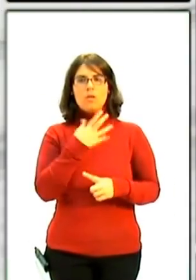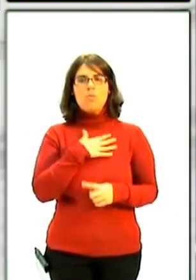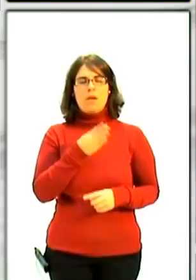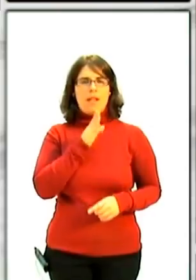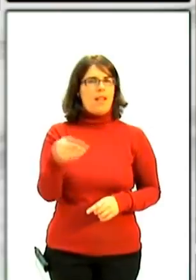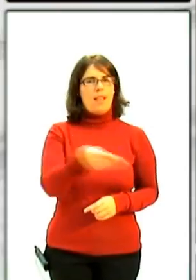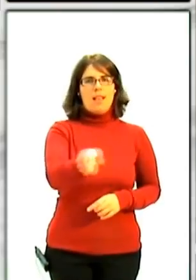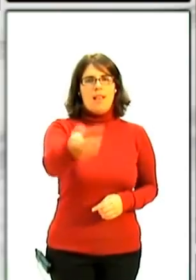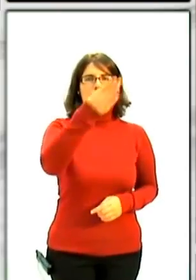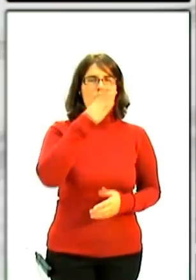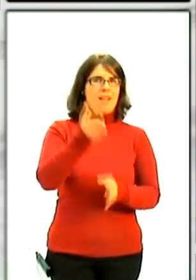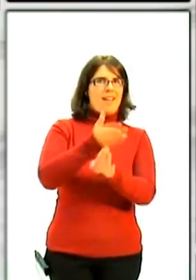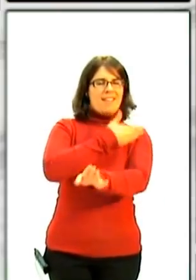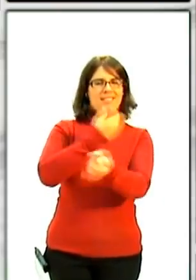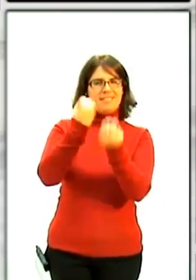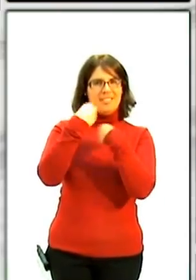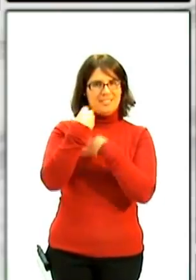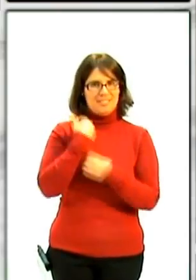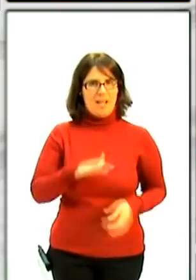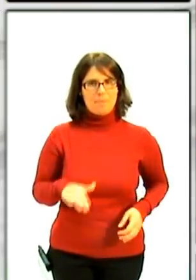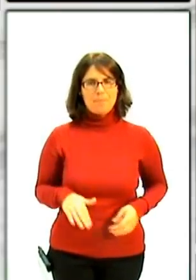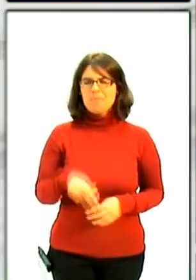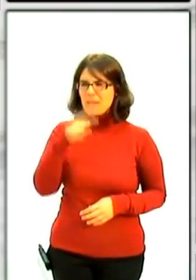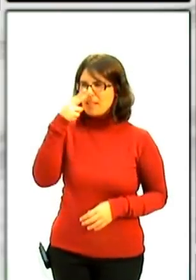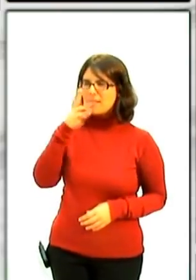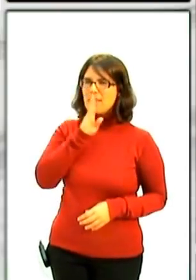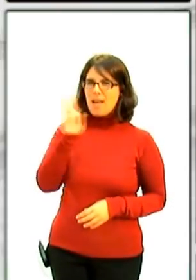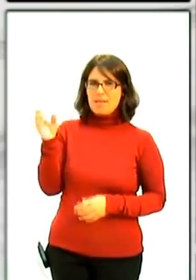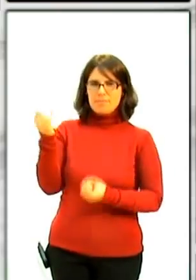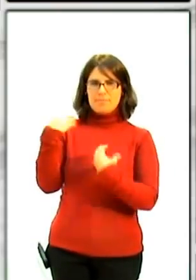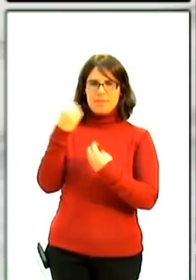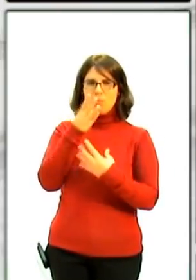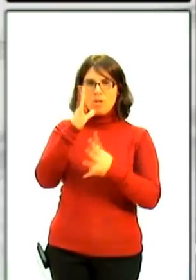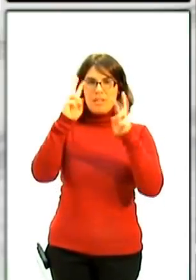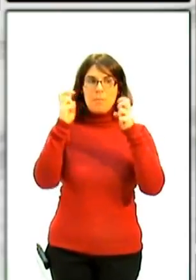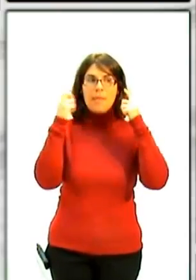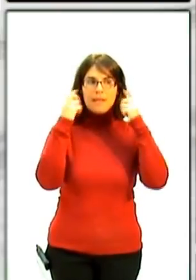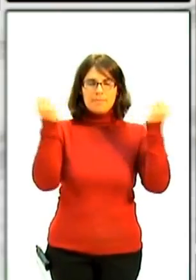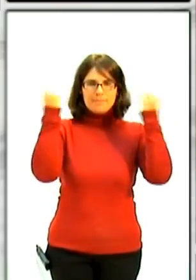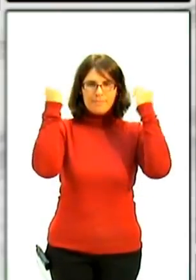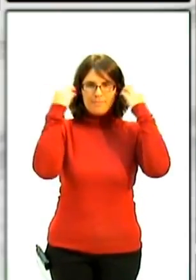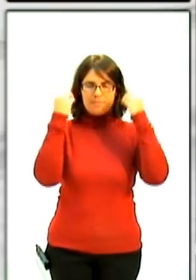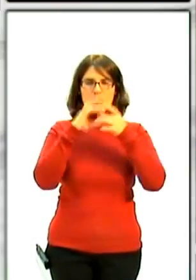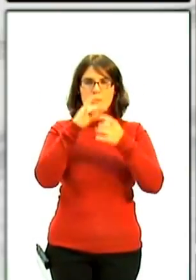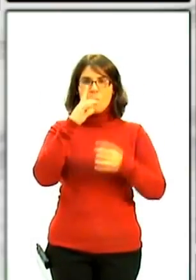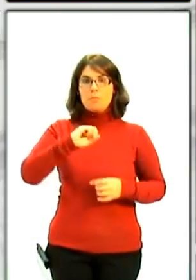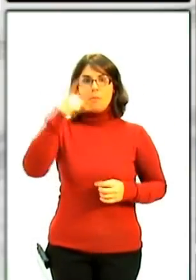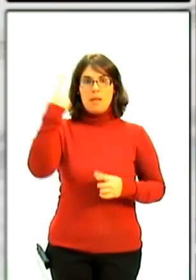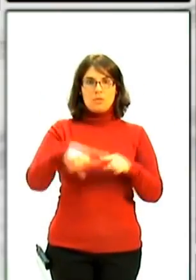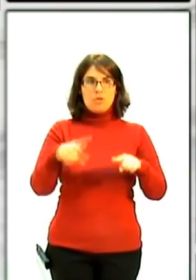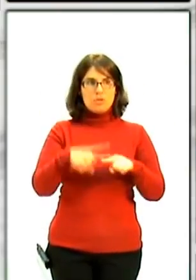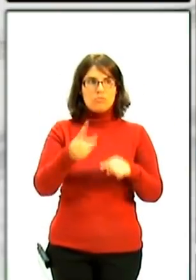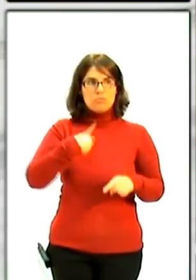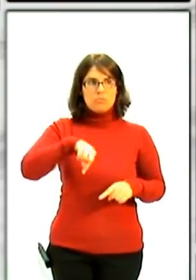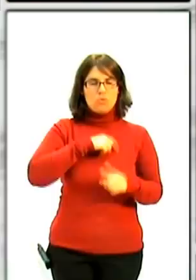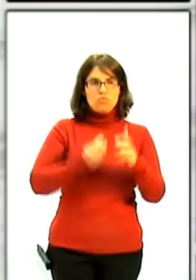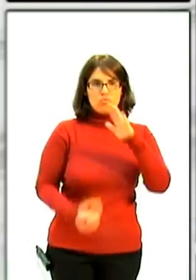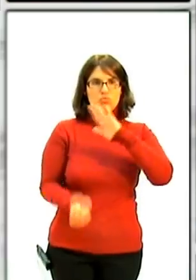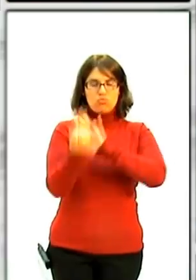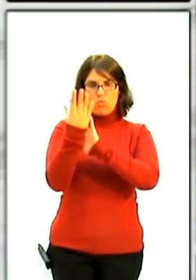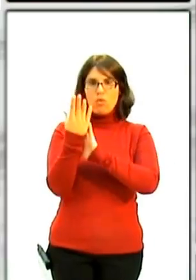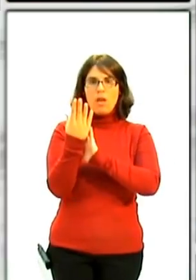Es interesante lo que has comentado de lo de la retroalimentación auditiva, porque fue una de las primeras cosas que lógicamente surgieron